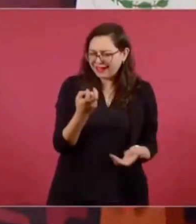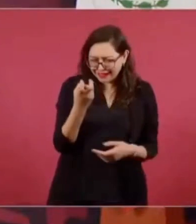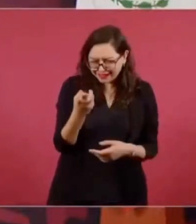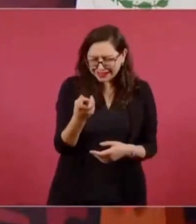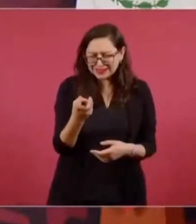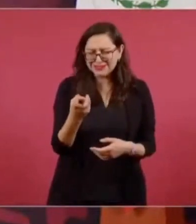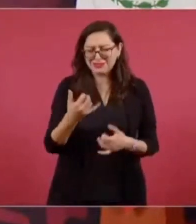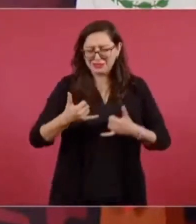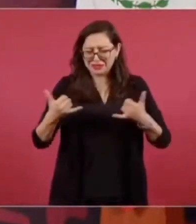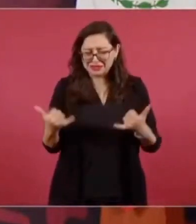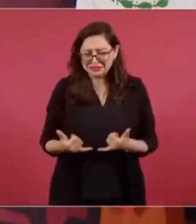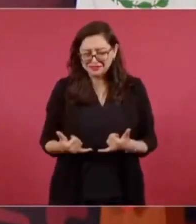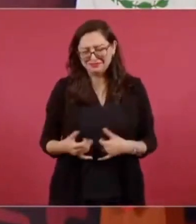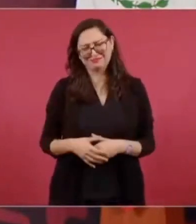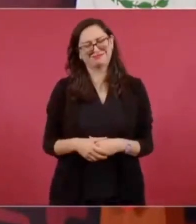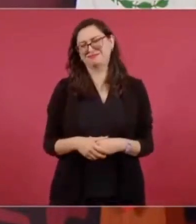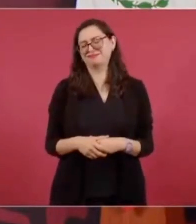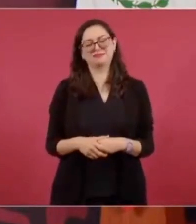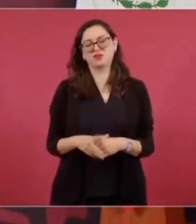a conservadores,